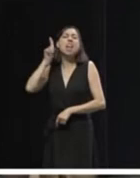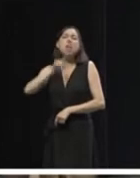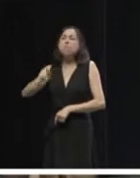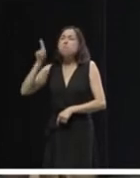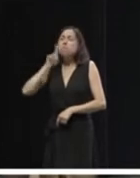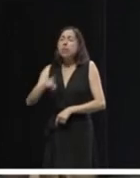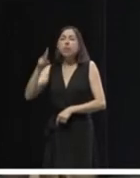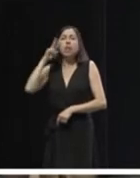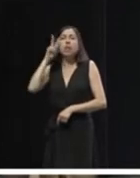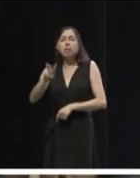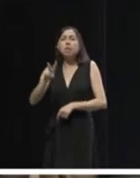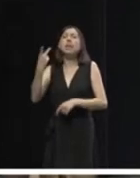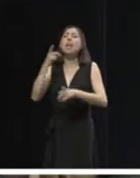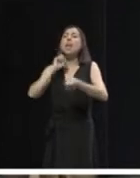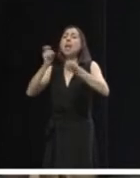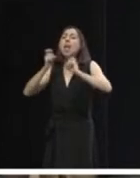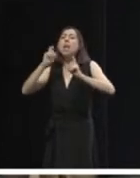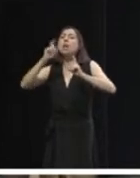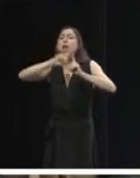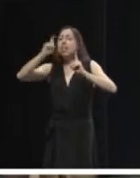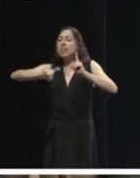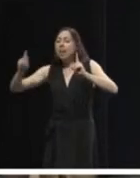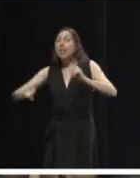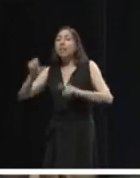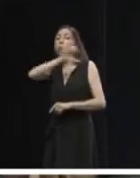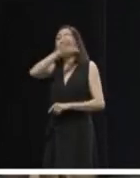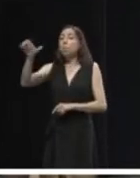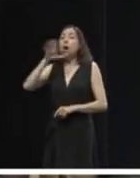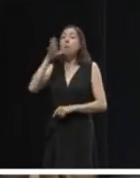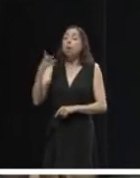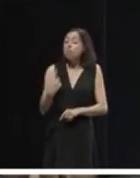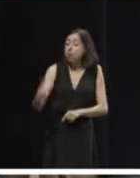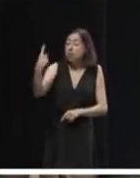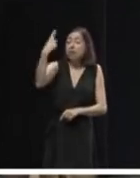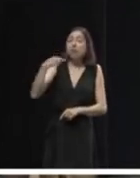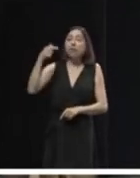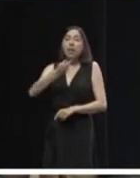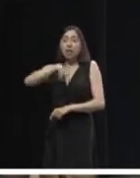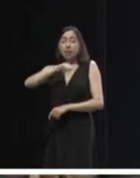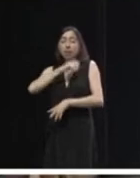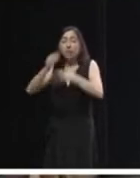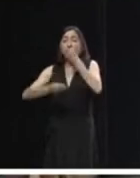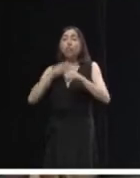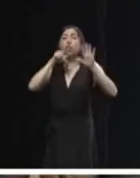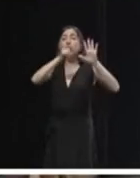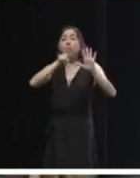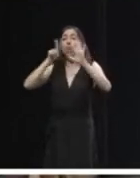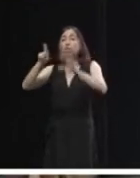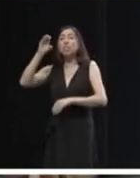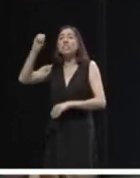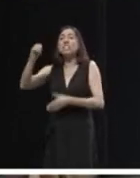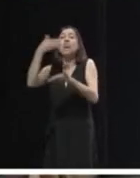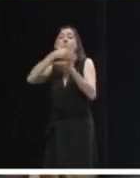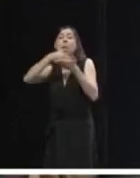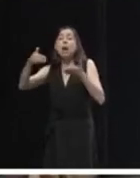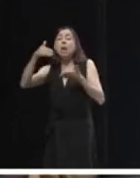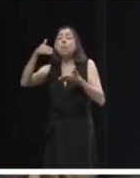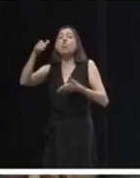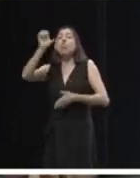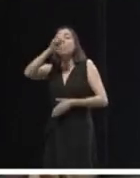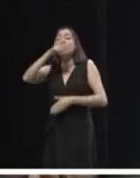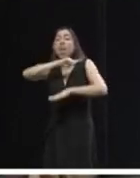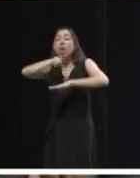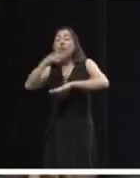las estadísticas europeas. Por primera vez España está haciendo 660 millones de horas a la semana, a